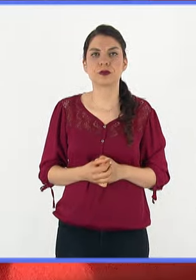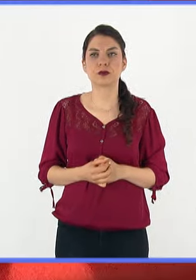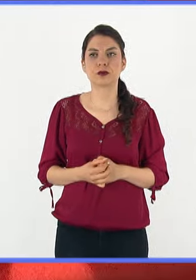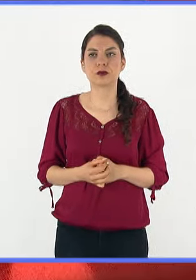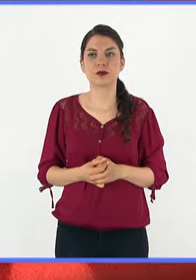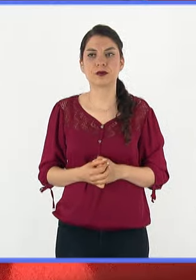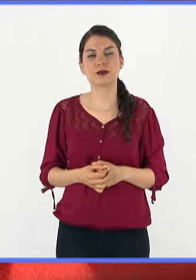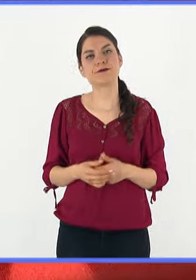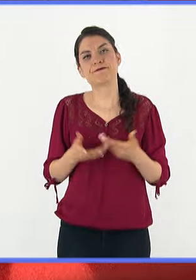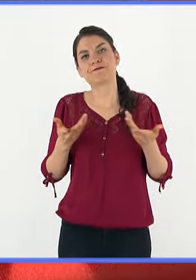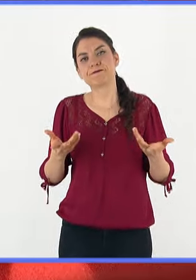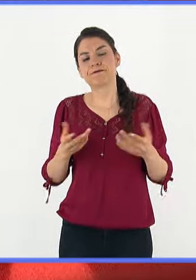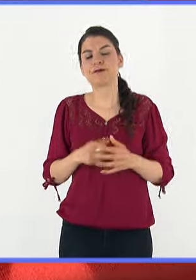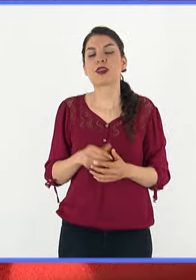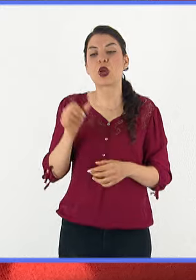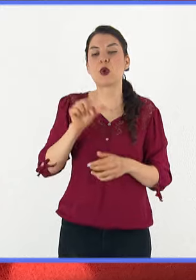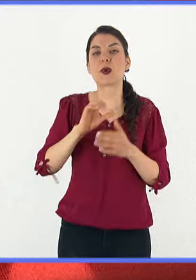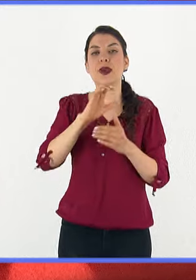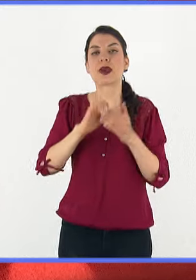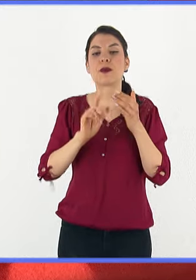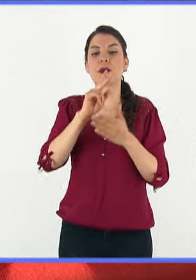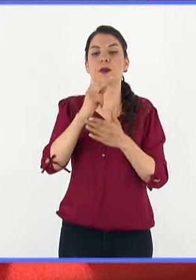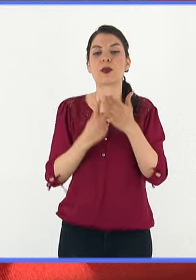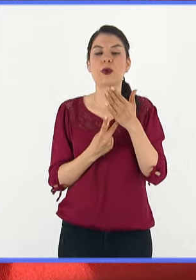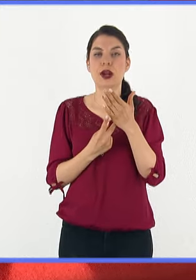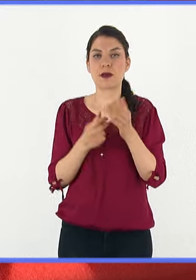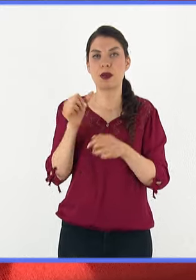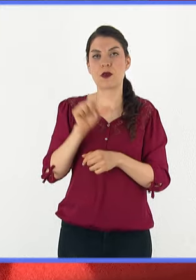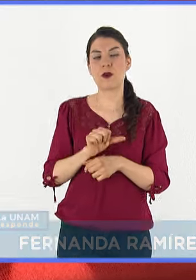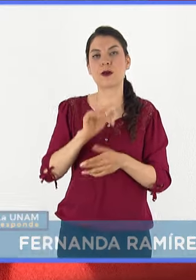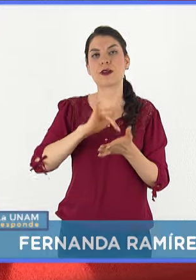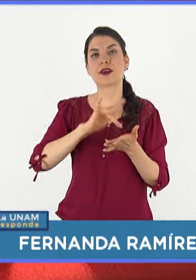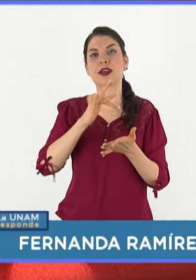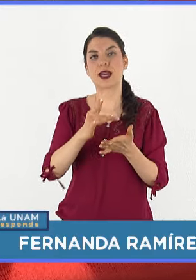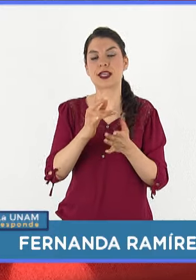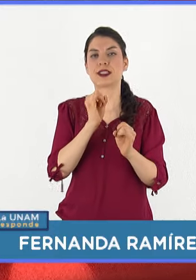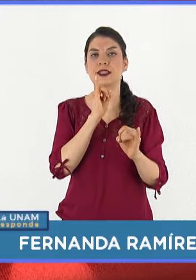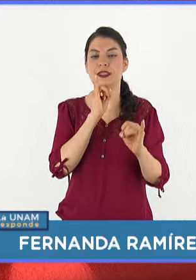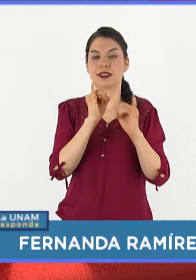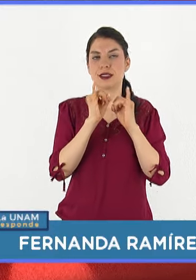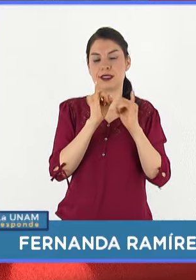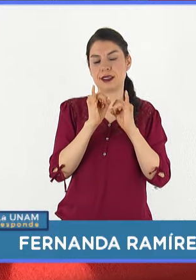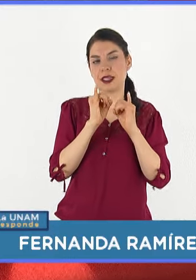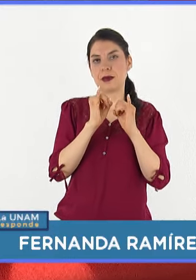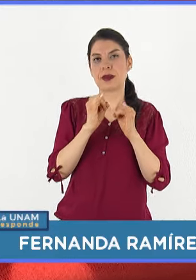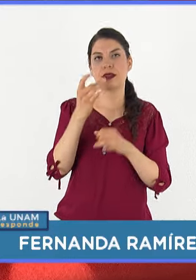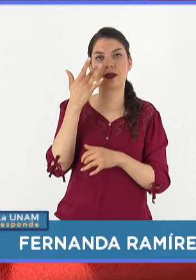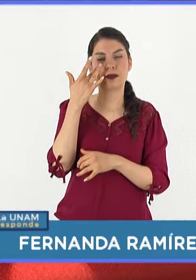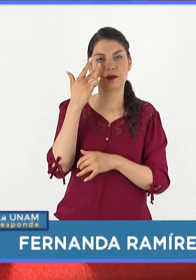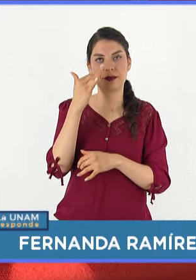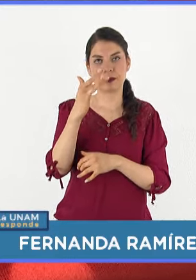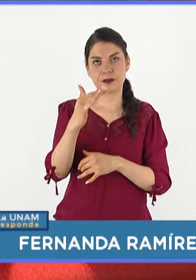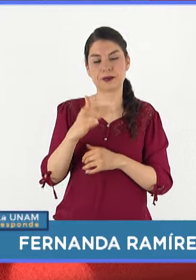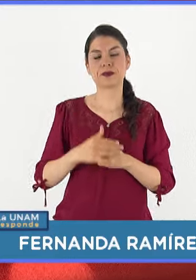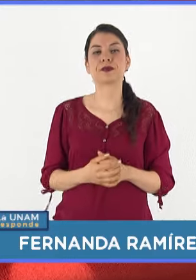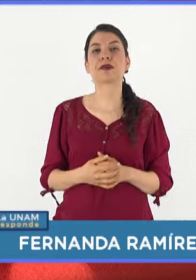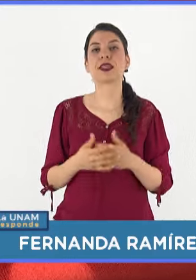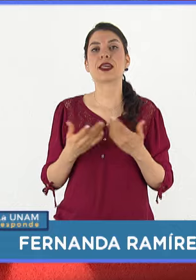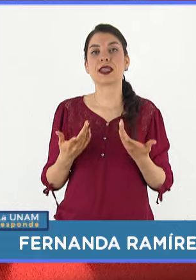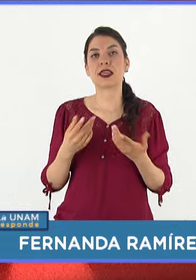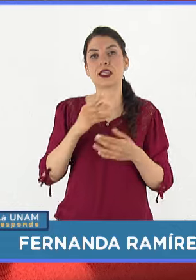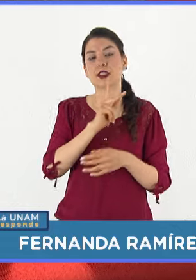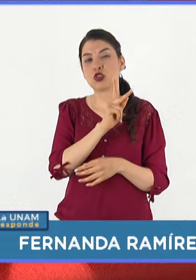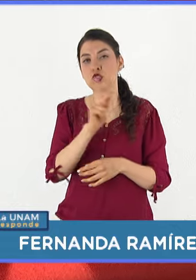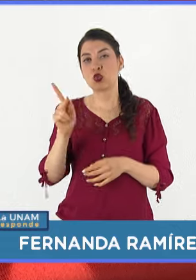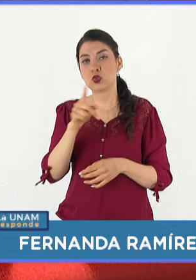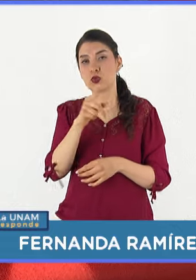común así terminamos nuestro programa de hoy agradecemos a Fernanda Ramírez su participación en la interpretación de lengua de señas mexicana y a